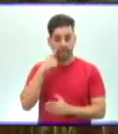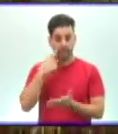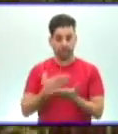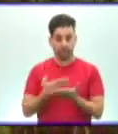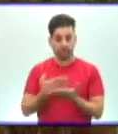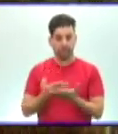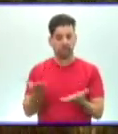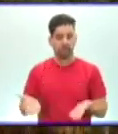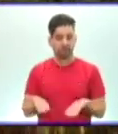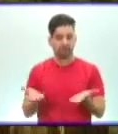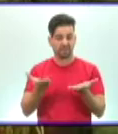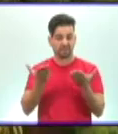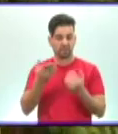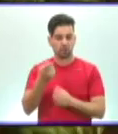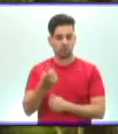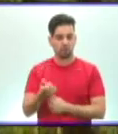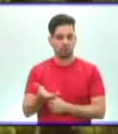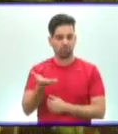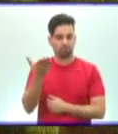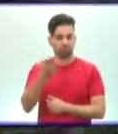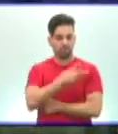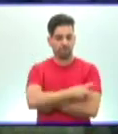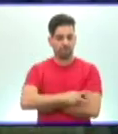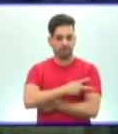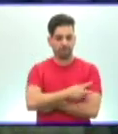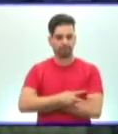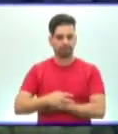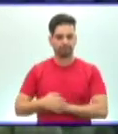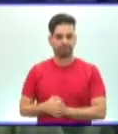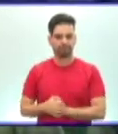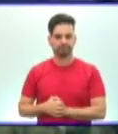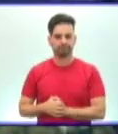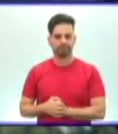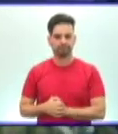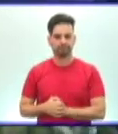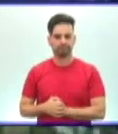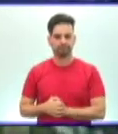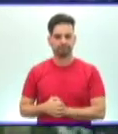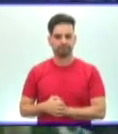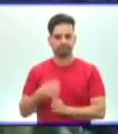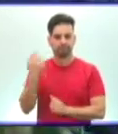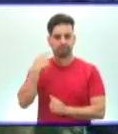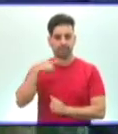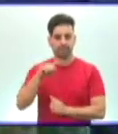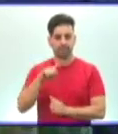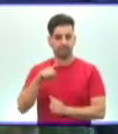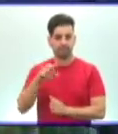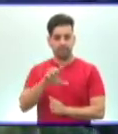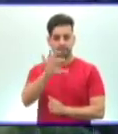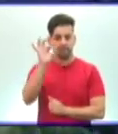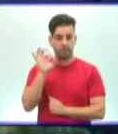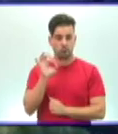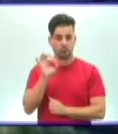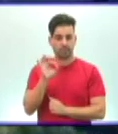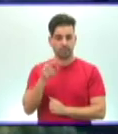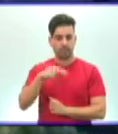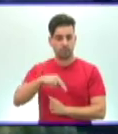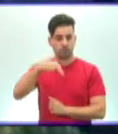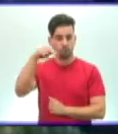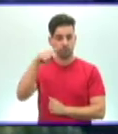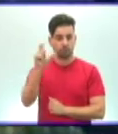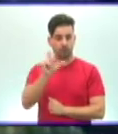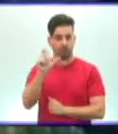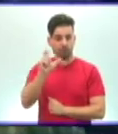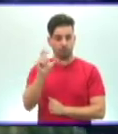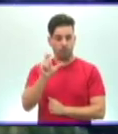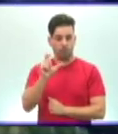la sequía y el ascenso del mar. Se prioriza la zona costera del norte de Camagüey, en particular